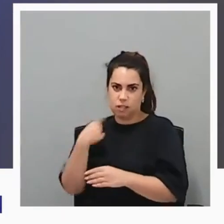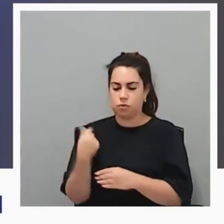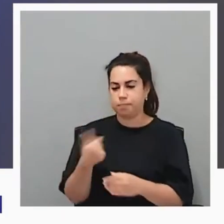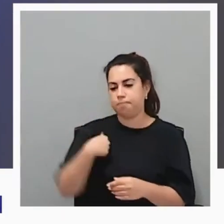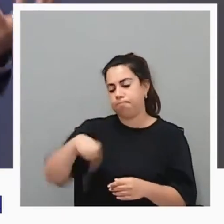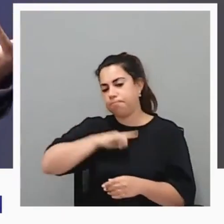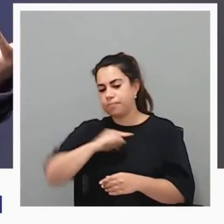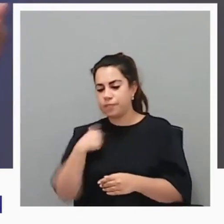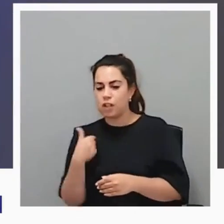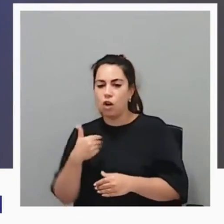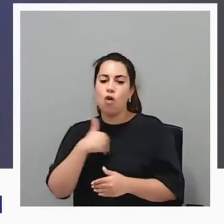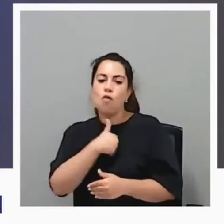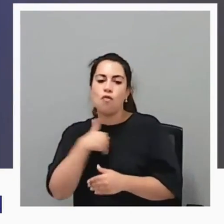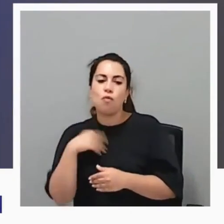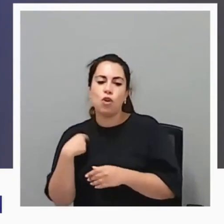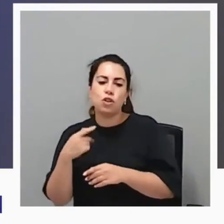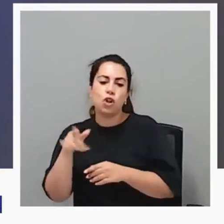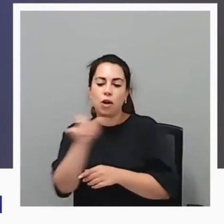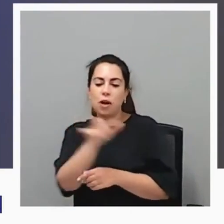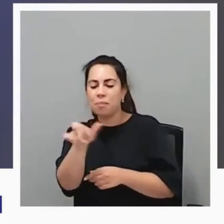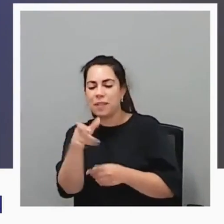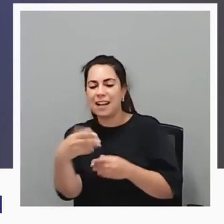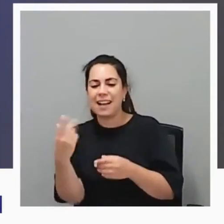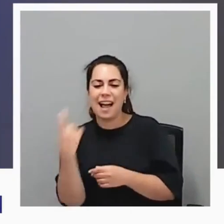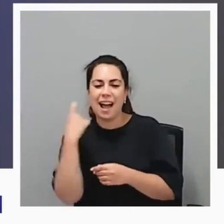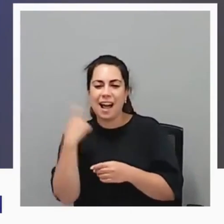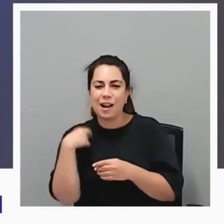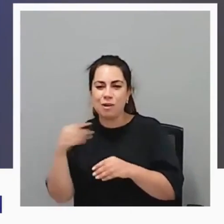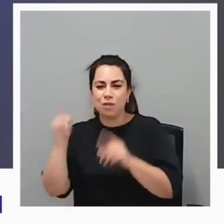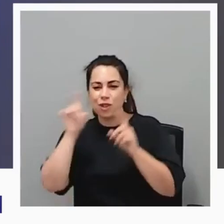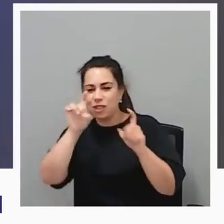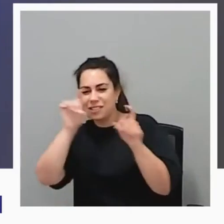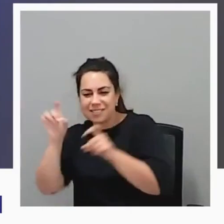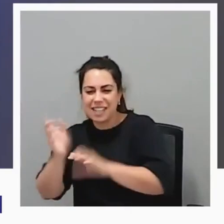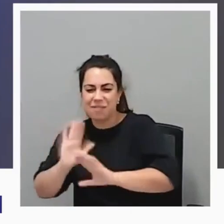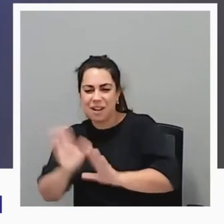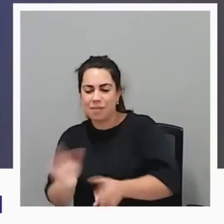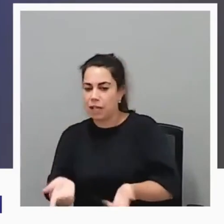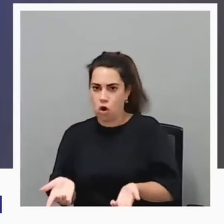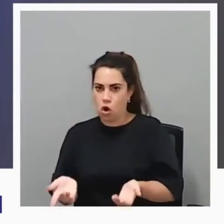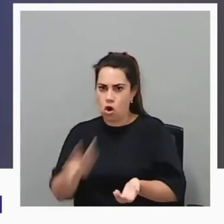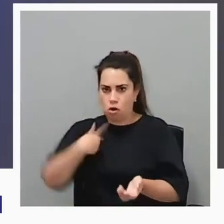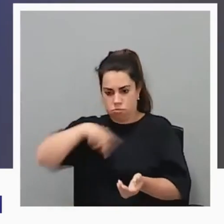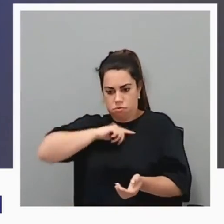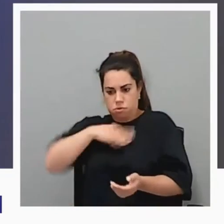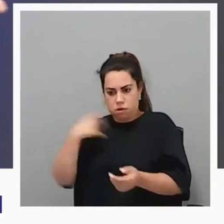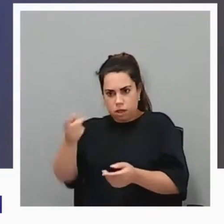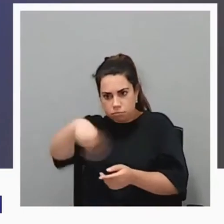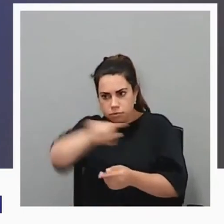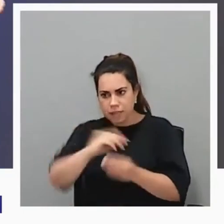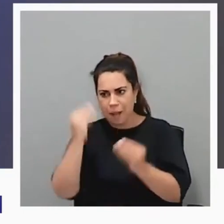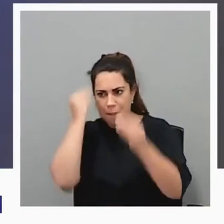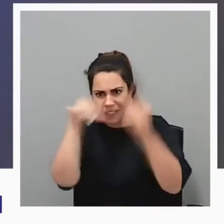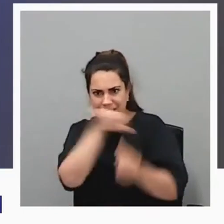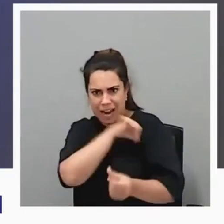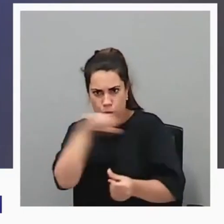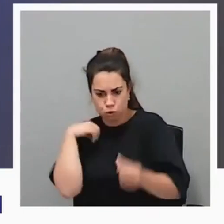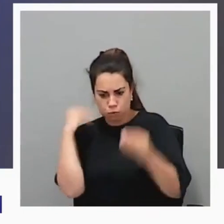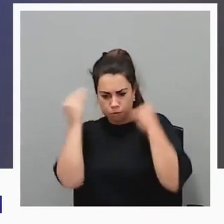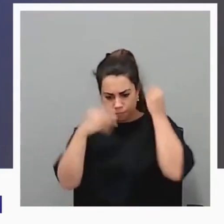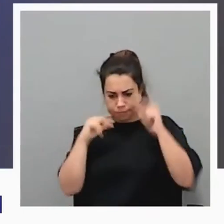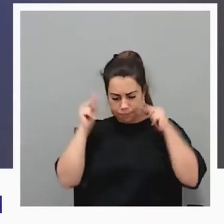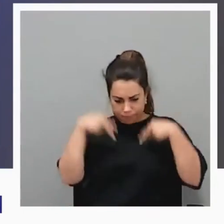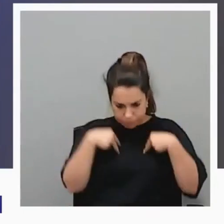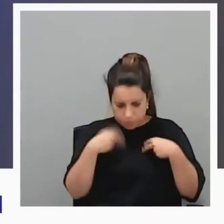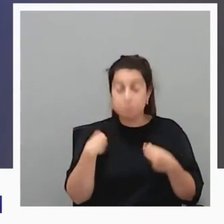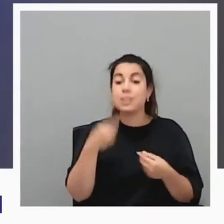nuevos conocimientos, que también, sino que tengan espíritu crítico, sepan pensar, sepan analizar, ¿no? Por tanto, esa parte, ese espíritu